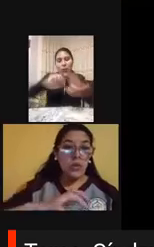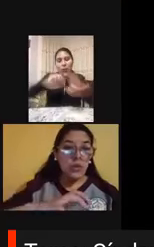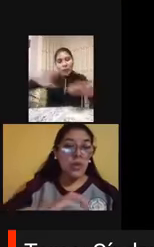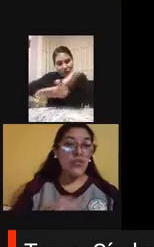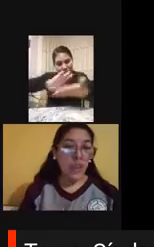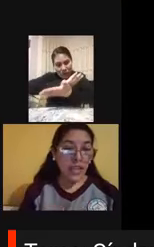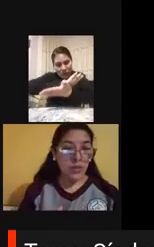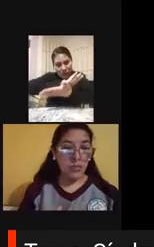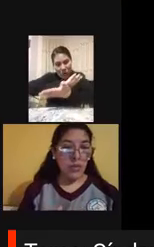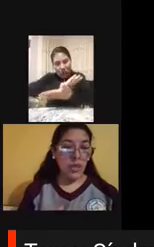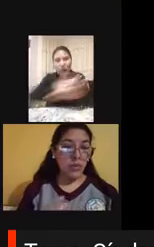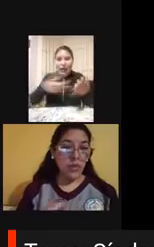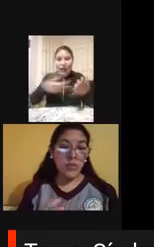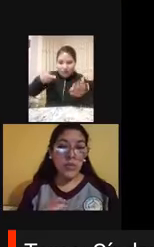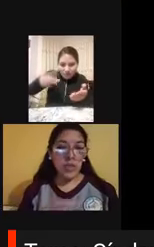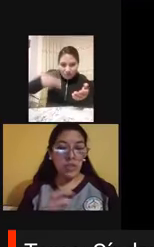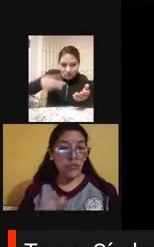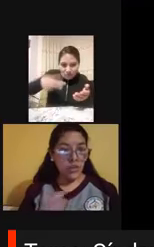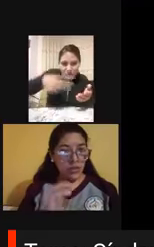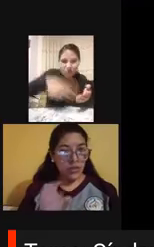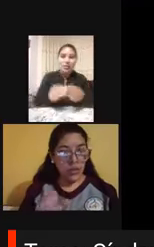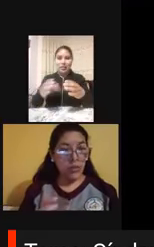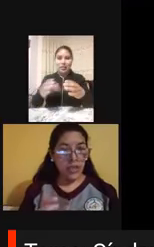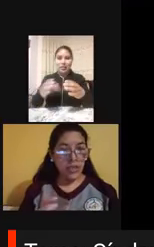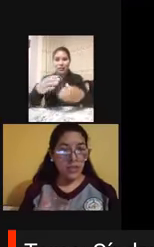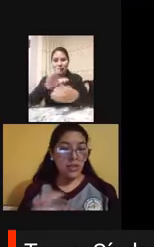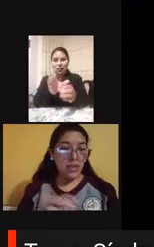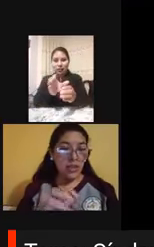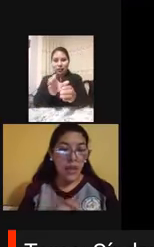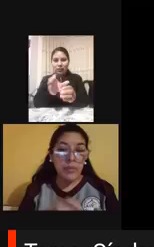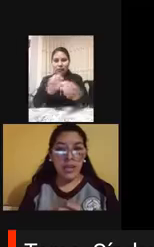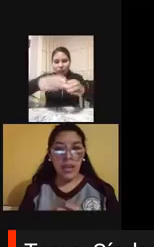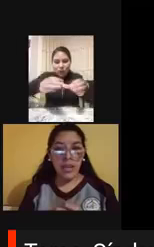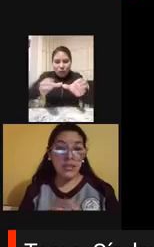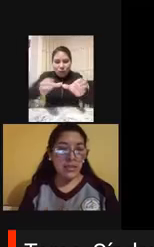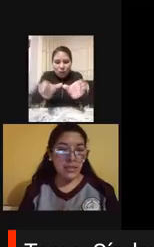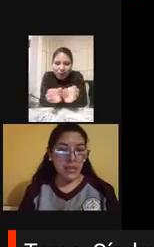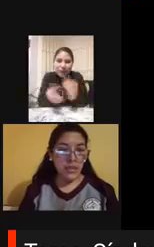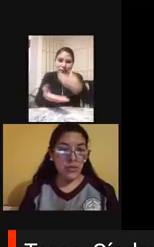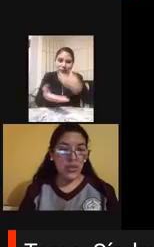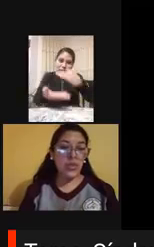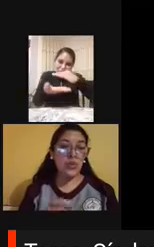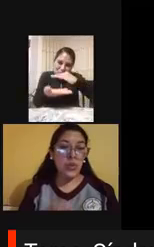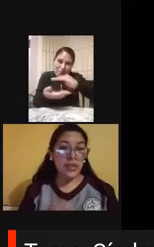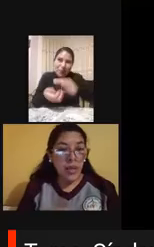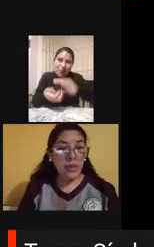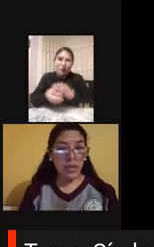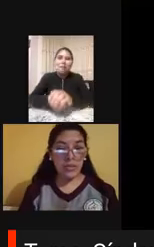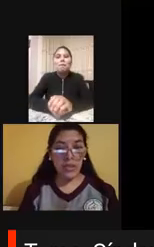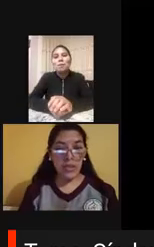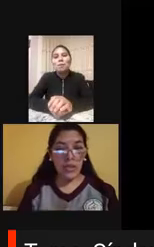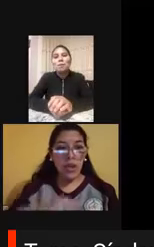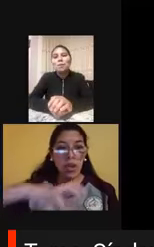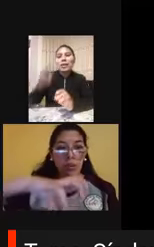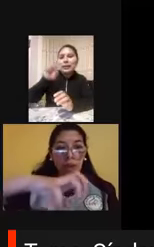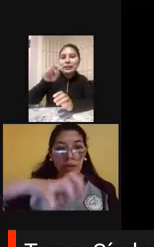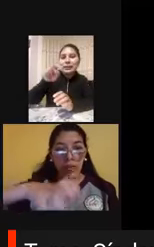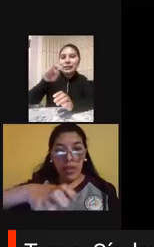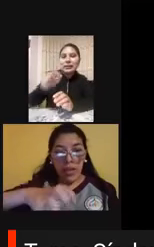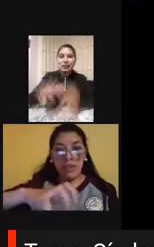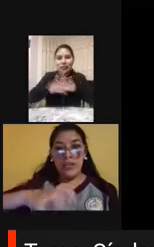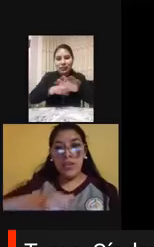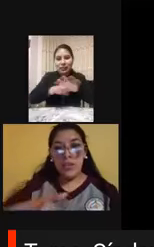El uso de los frascos, por ejemplo, tenemos ciertos frascos que son pequeñitos y que se adaptan a las necesidades de los chicos o al tamaño de las manitos